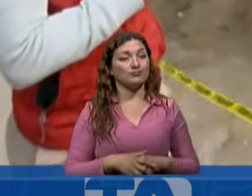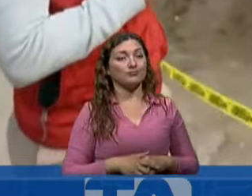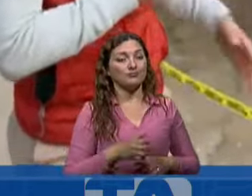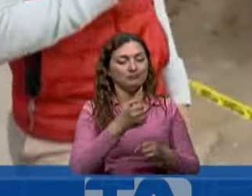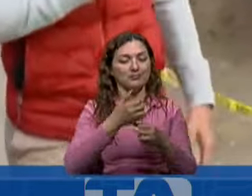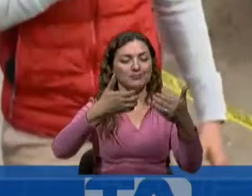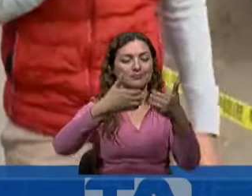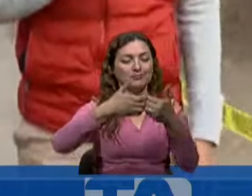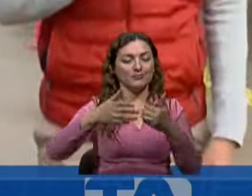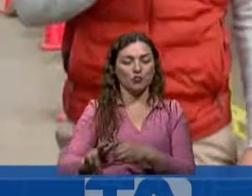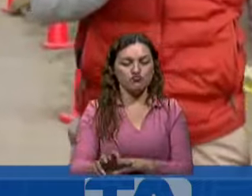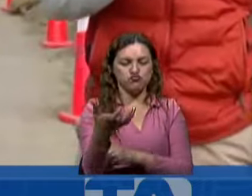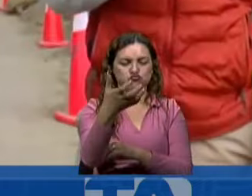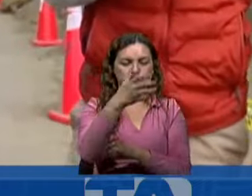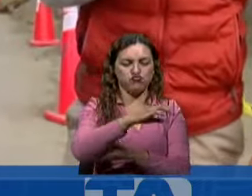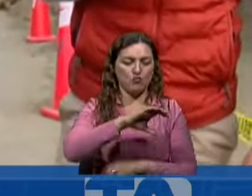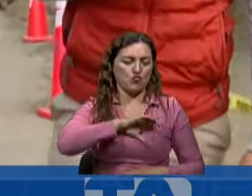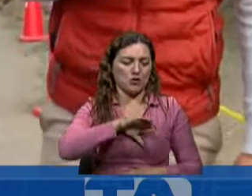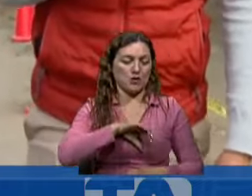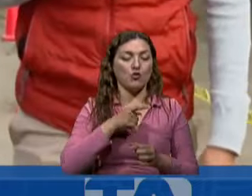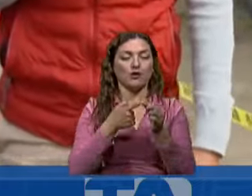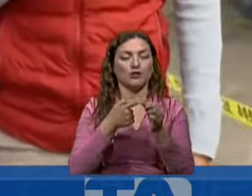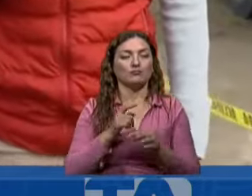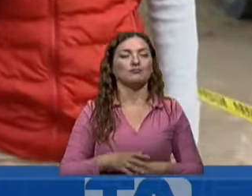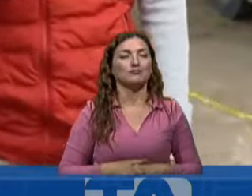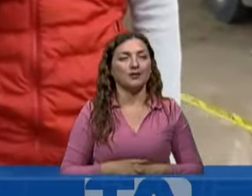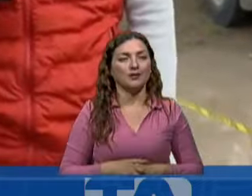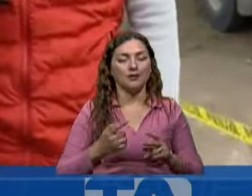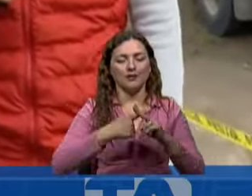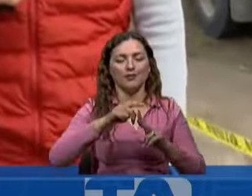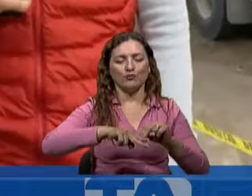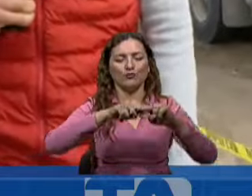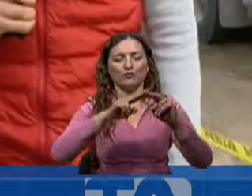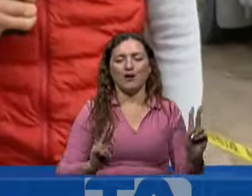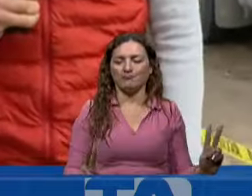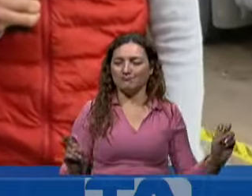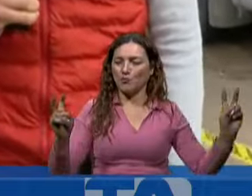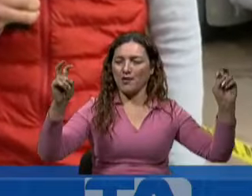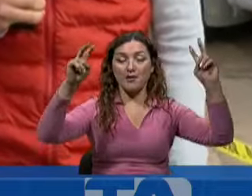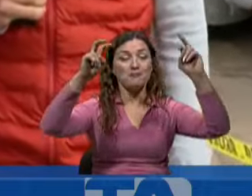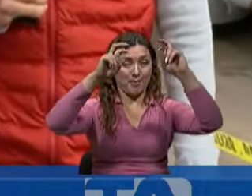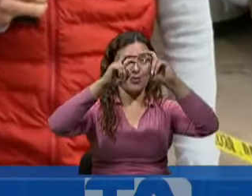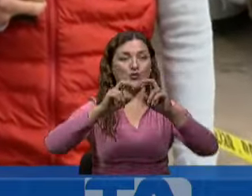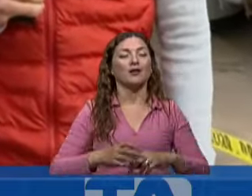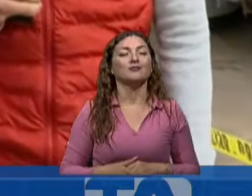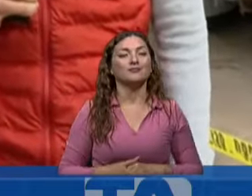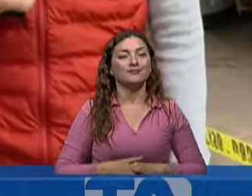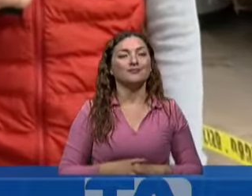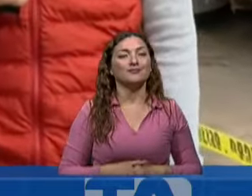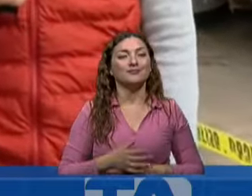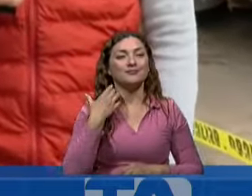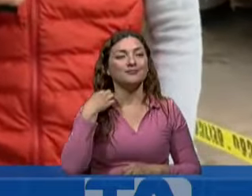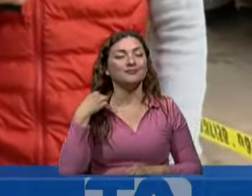hay maquinaria acá del municipio de la capital, dando por inicio la construcción de este puente peatonal que,